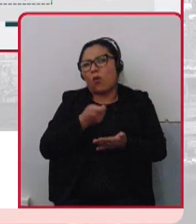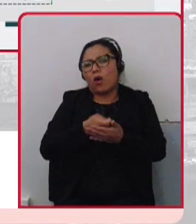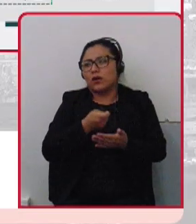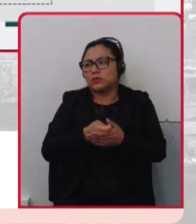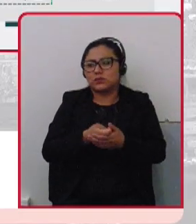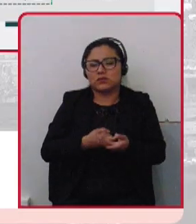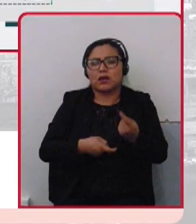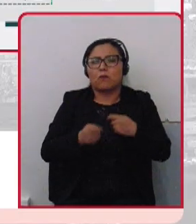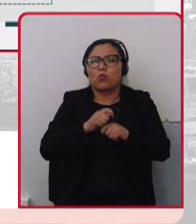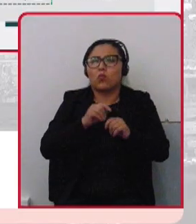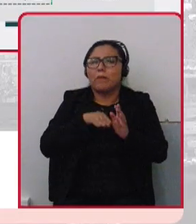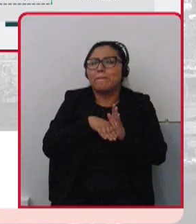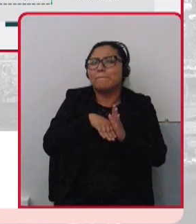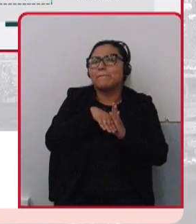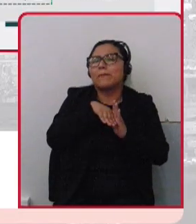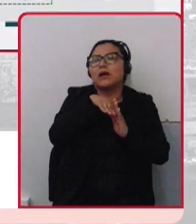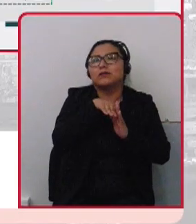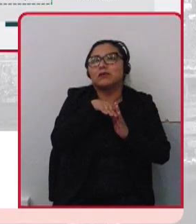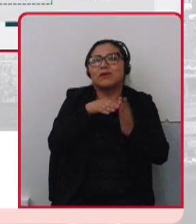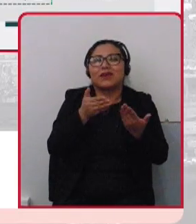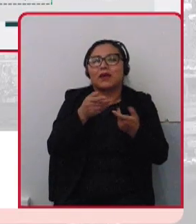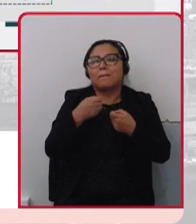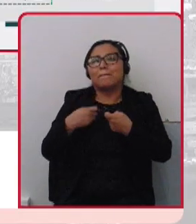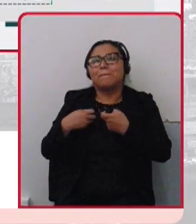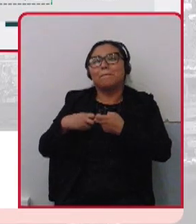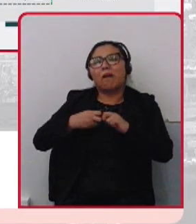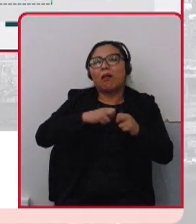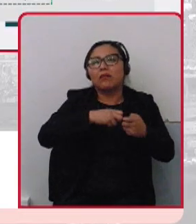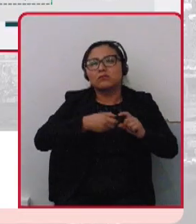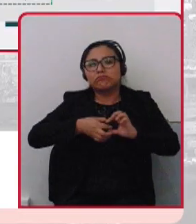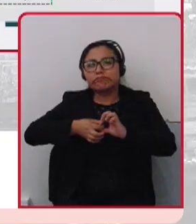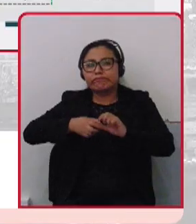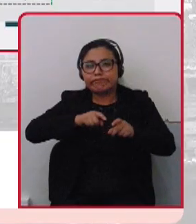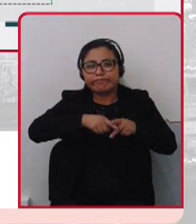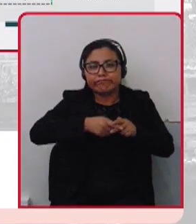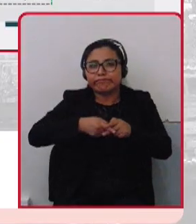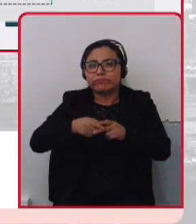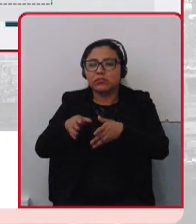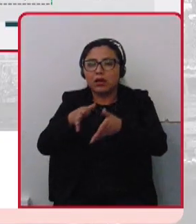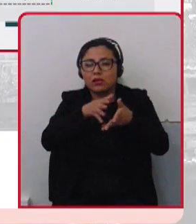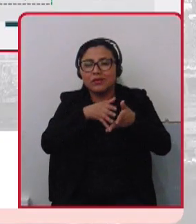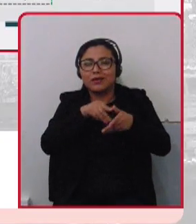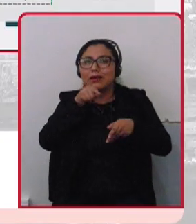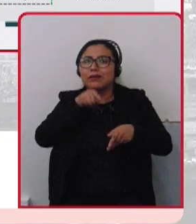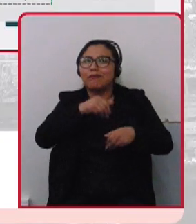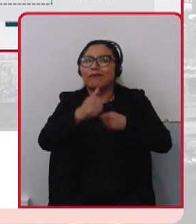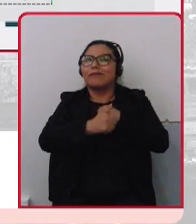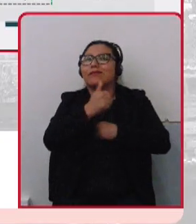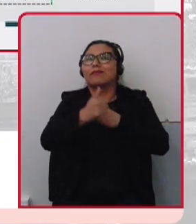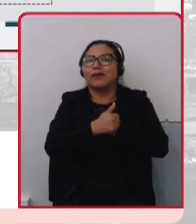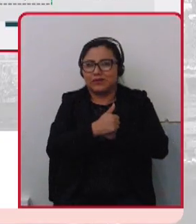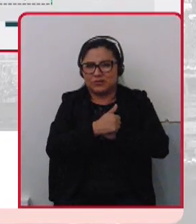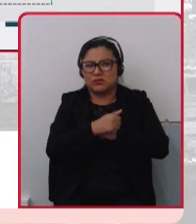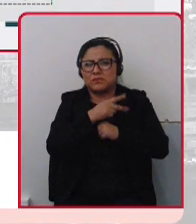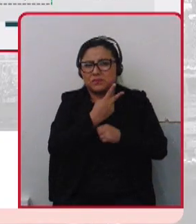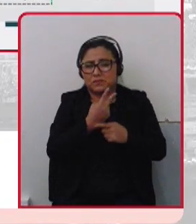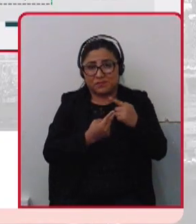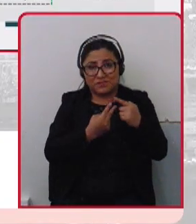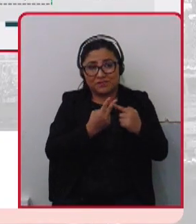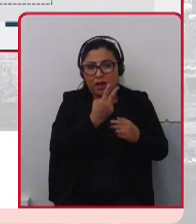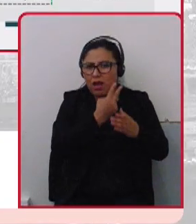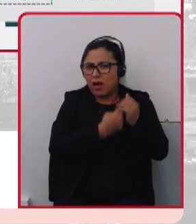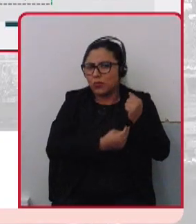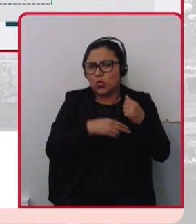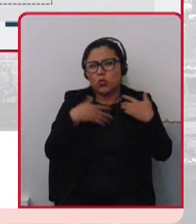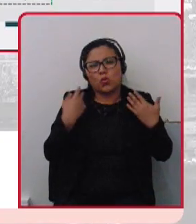poquito por encima de lo que es la mecanización, pero ahí entra otro factor, el riesgo, ¿no? El riesgo. Ambos requieren